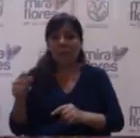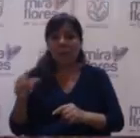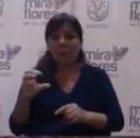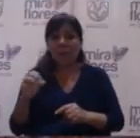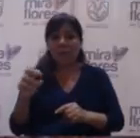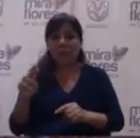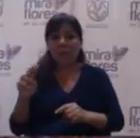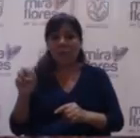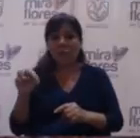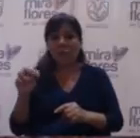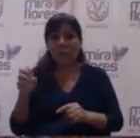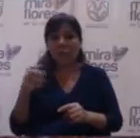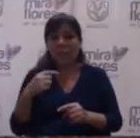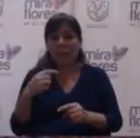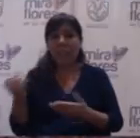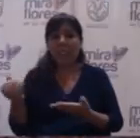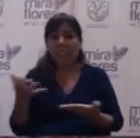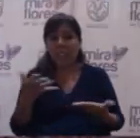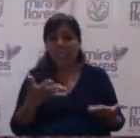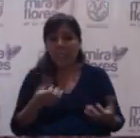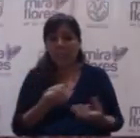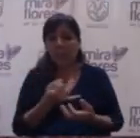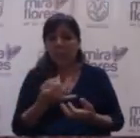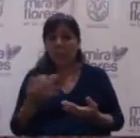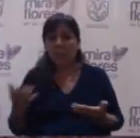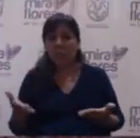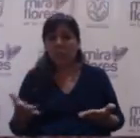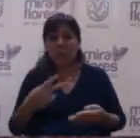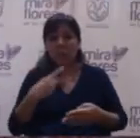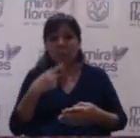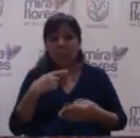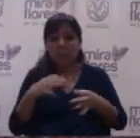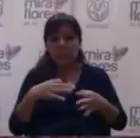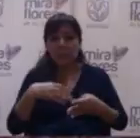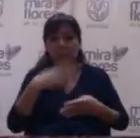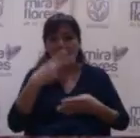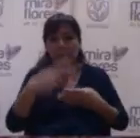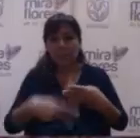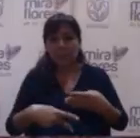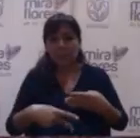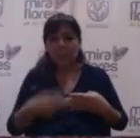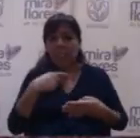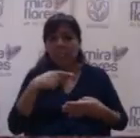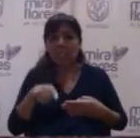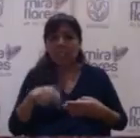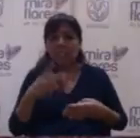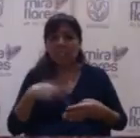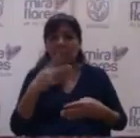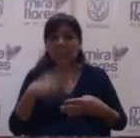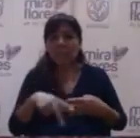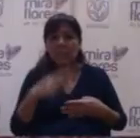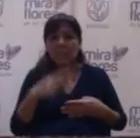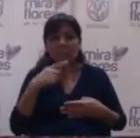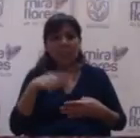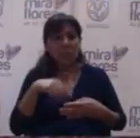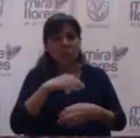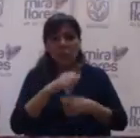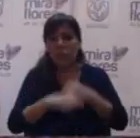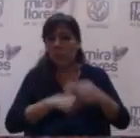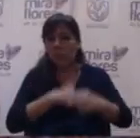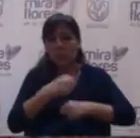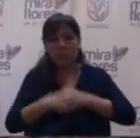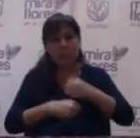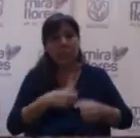que explique algunos de los lineamientos del plan que tenemos nosotros. Además que es un plan que todos los años tiene que